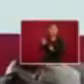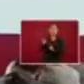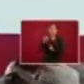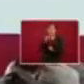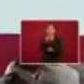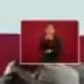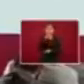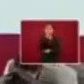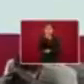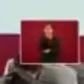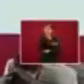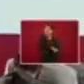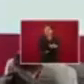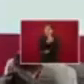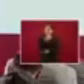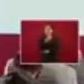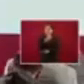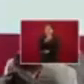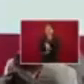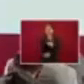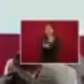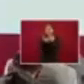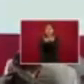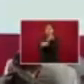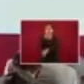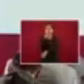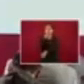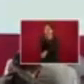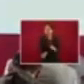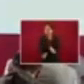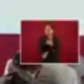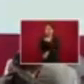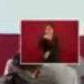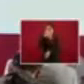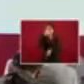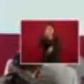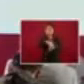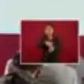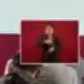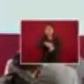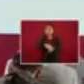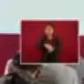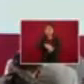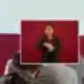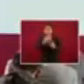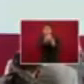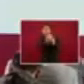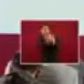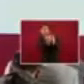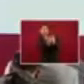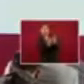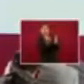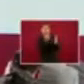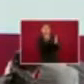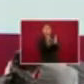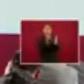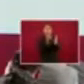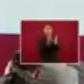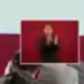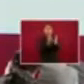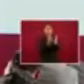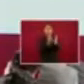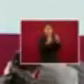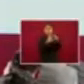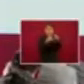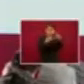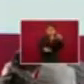La pregunta sí está ahí. El presidente dijo, el plan económico lo hemos estado elaborando y en los próximos días se los daremos a conocer. Anunció que el